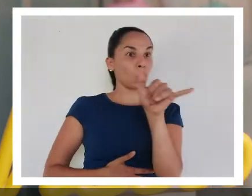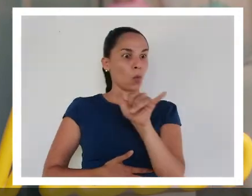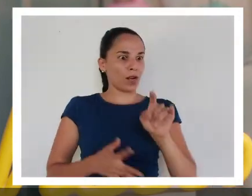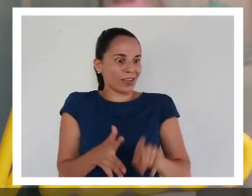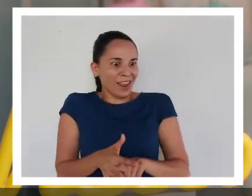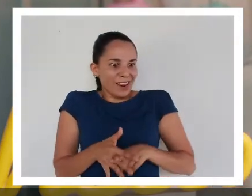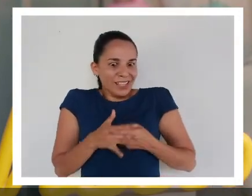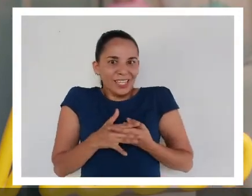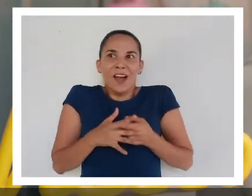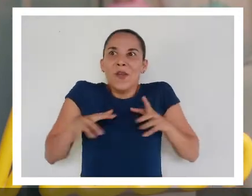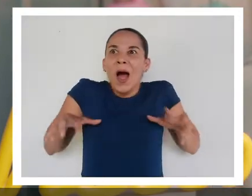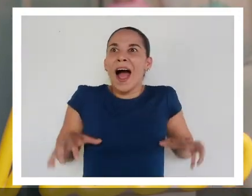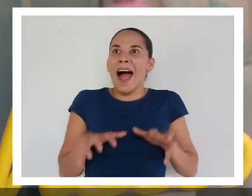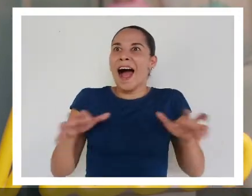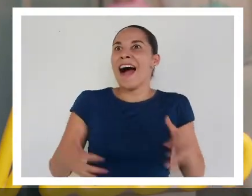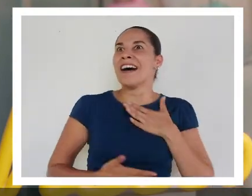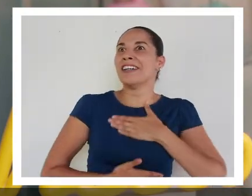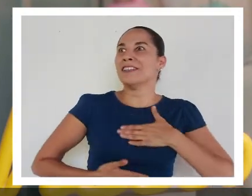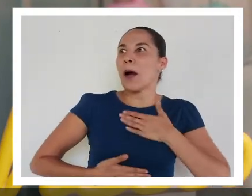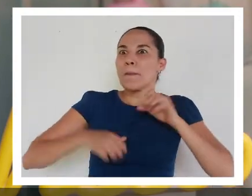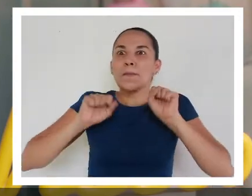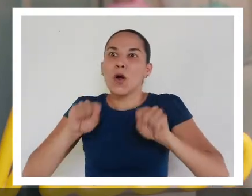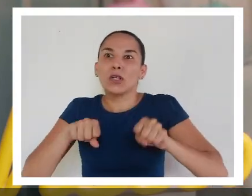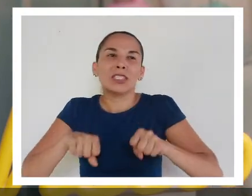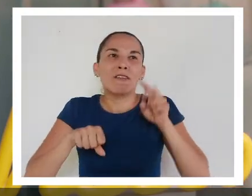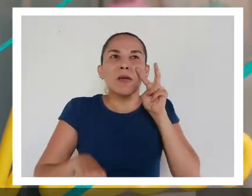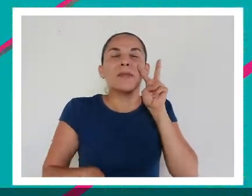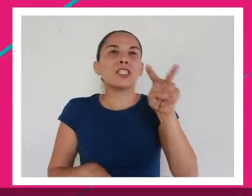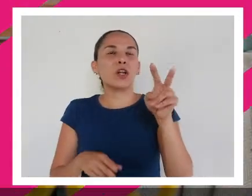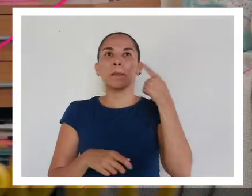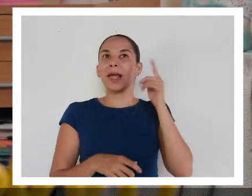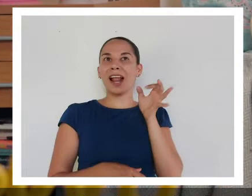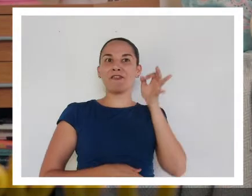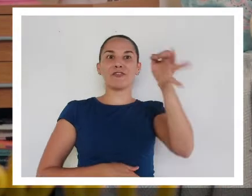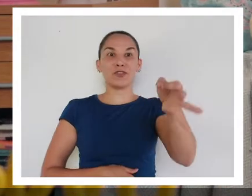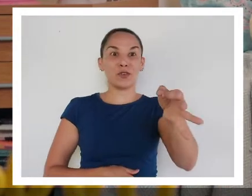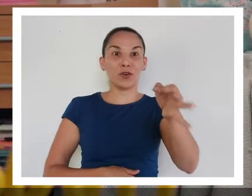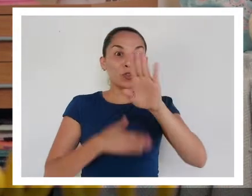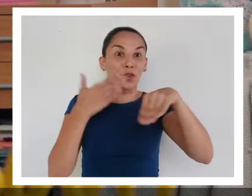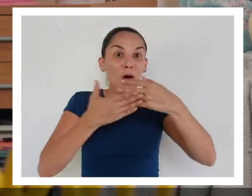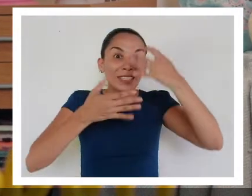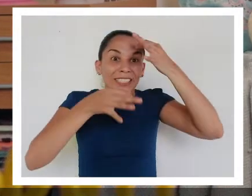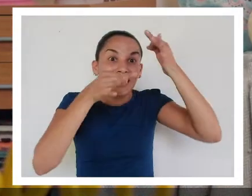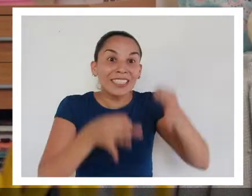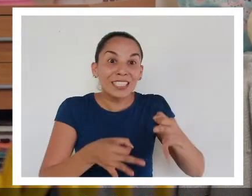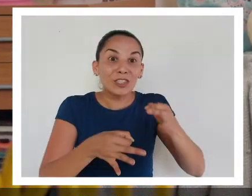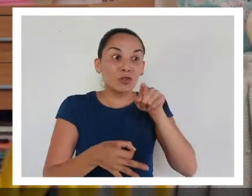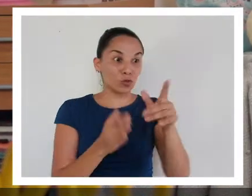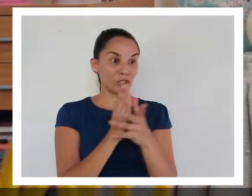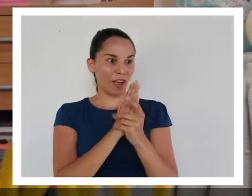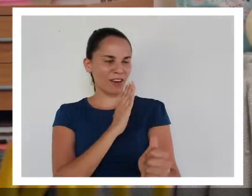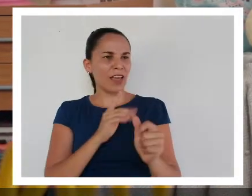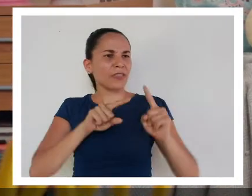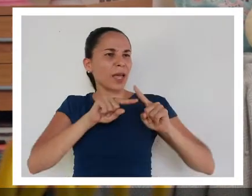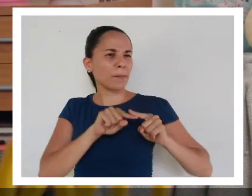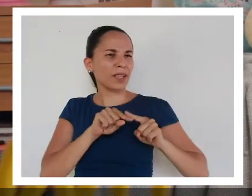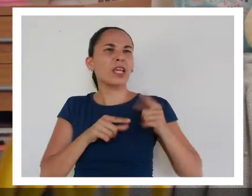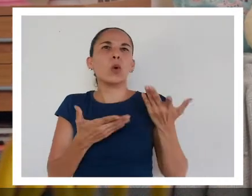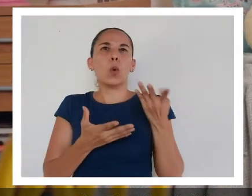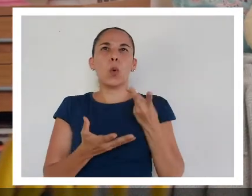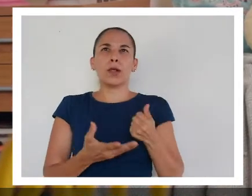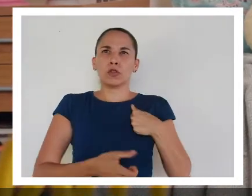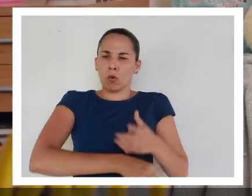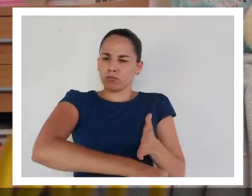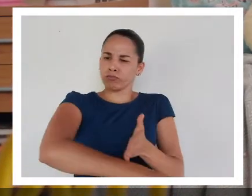estuvieses iniciando una gran aventura con muchas posibilidades y decisiones por delante. Cada decisión y tus habilidades serán las que definen